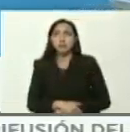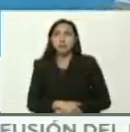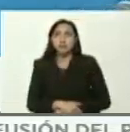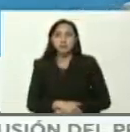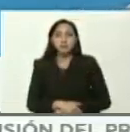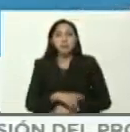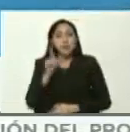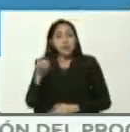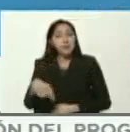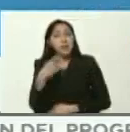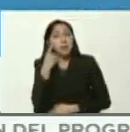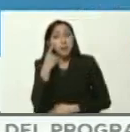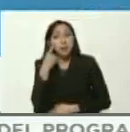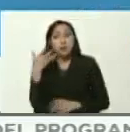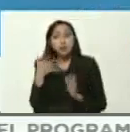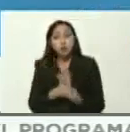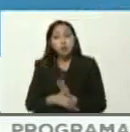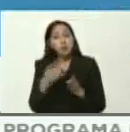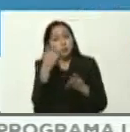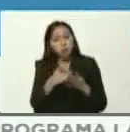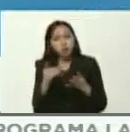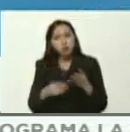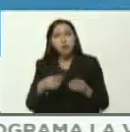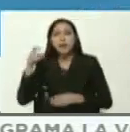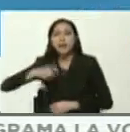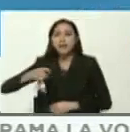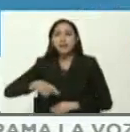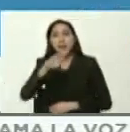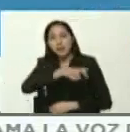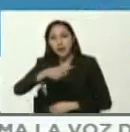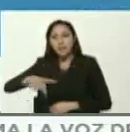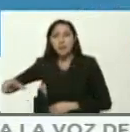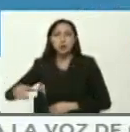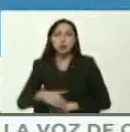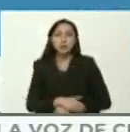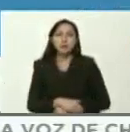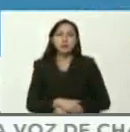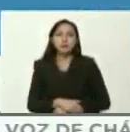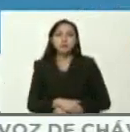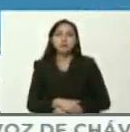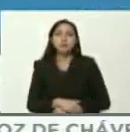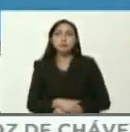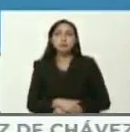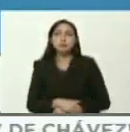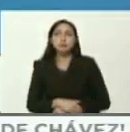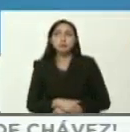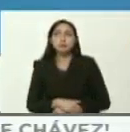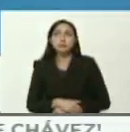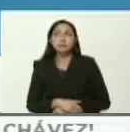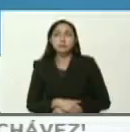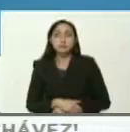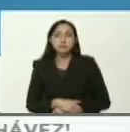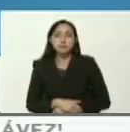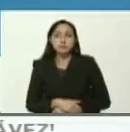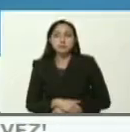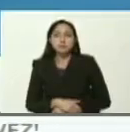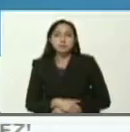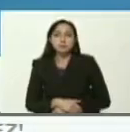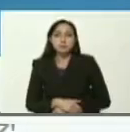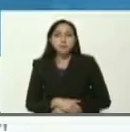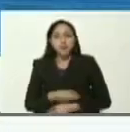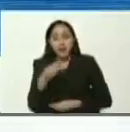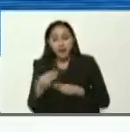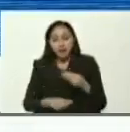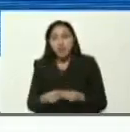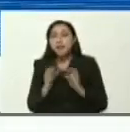estar pendiente de cada detalle, de cada necesidad, convertir cada necesidad en